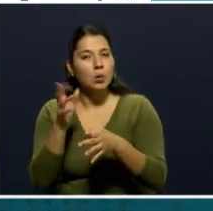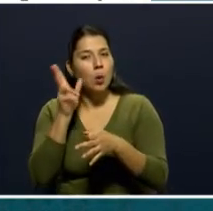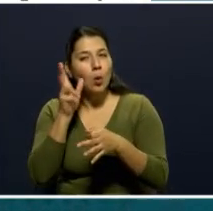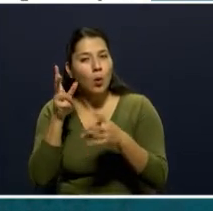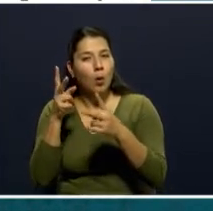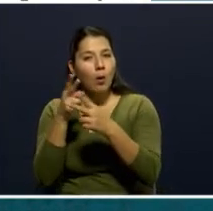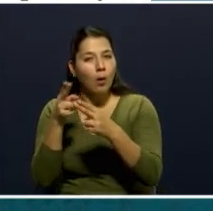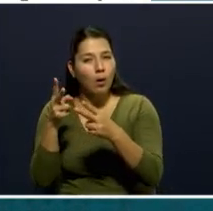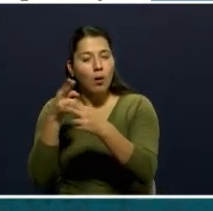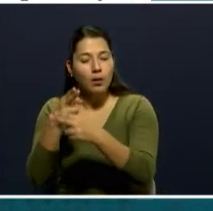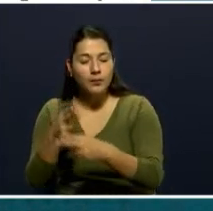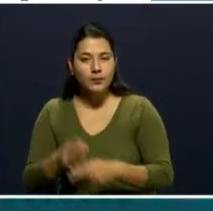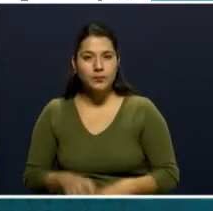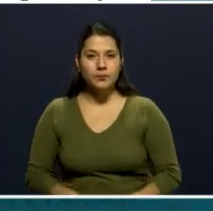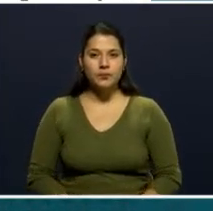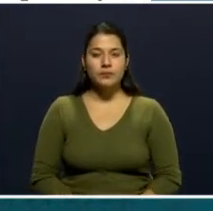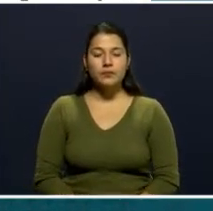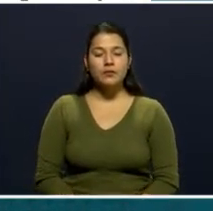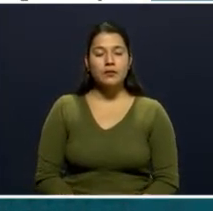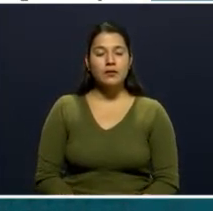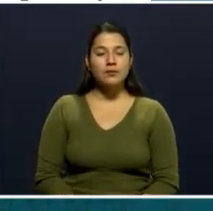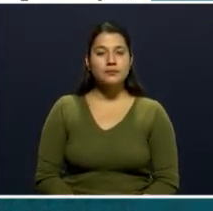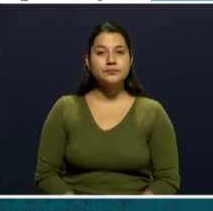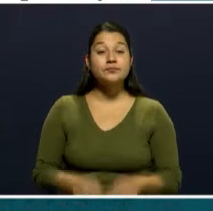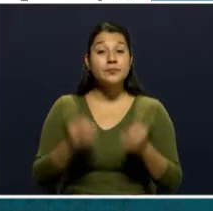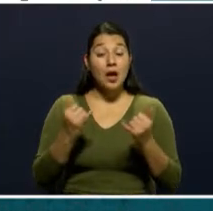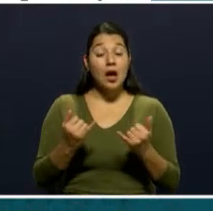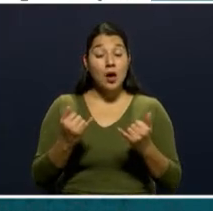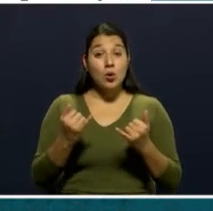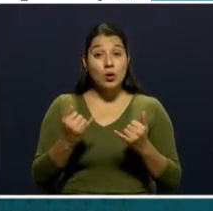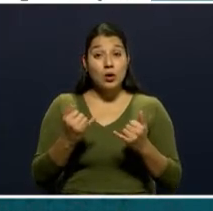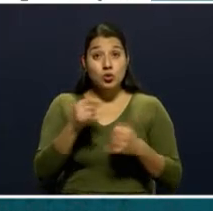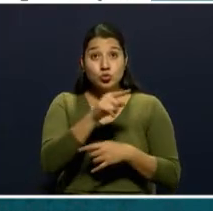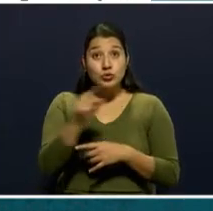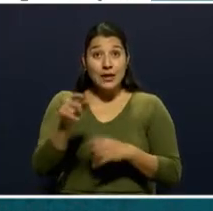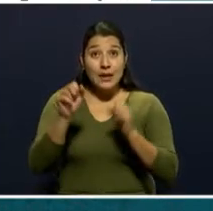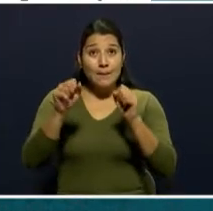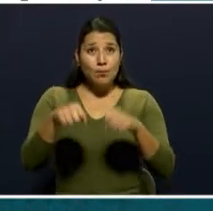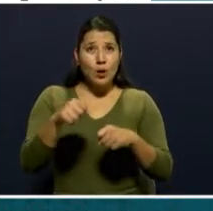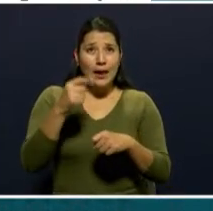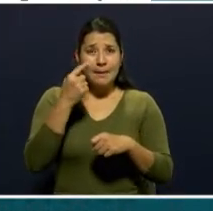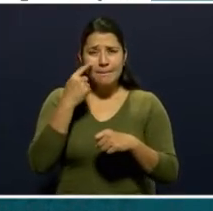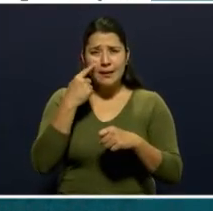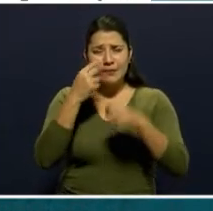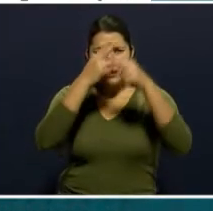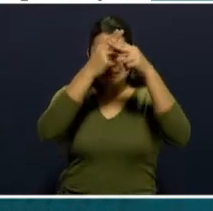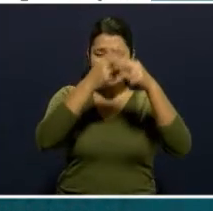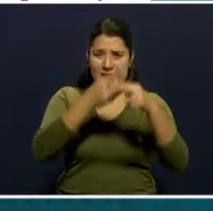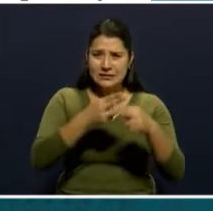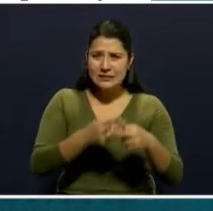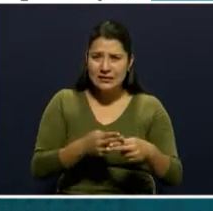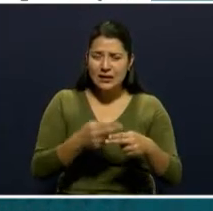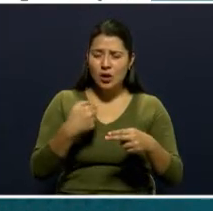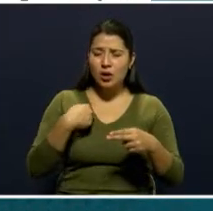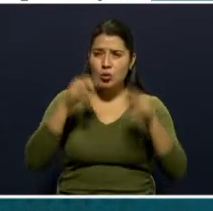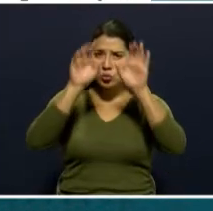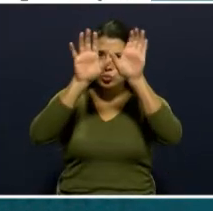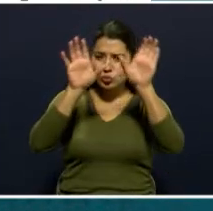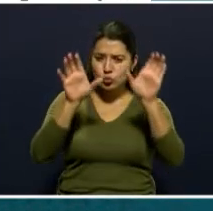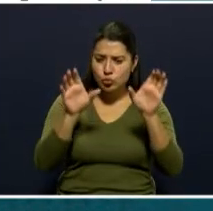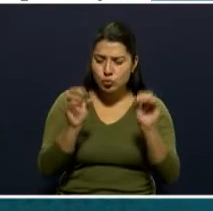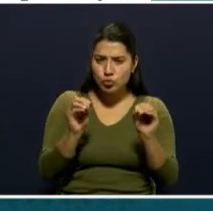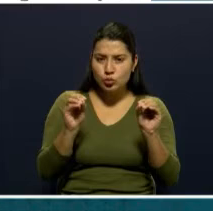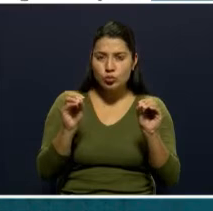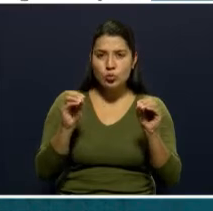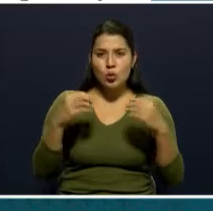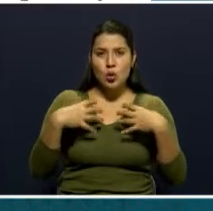están clasificadas como cavidad nasal, pulmones y bronquios, y a la derecha tenemos lo que es la parte de los alvéolos en